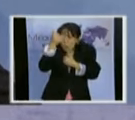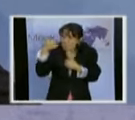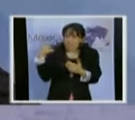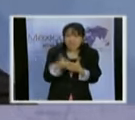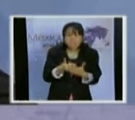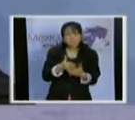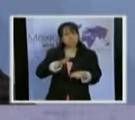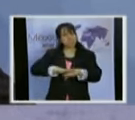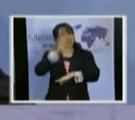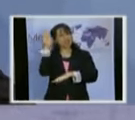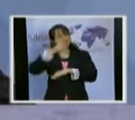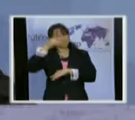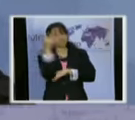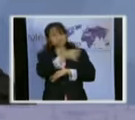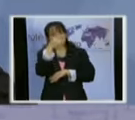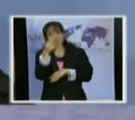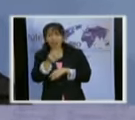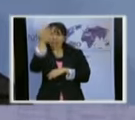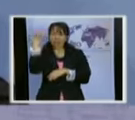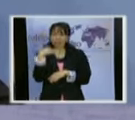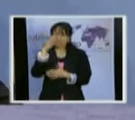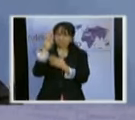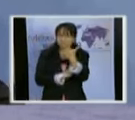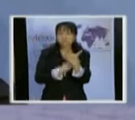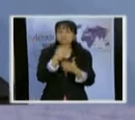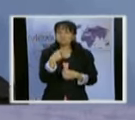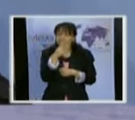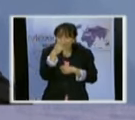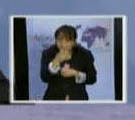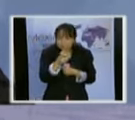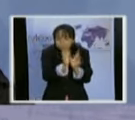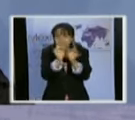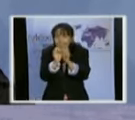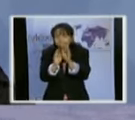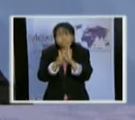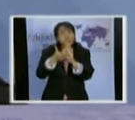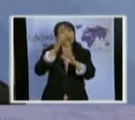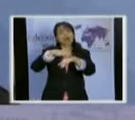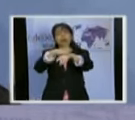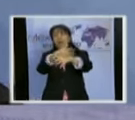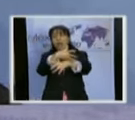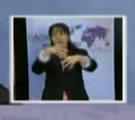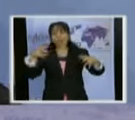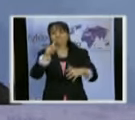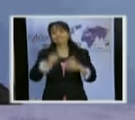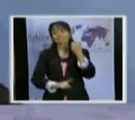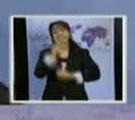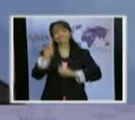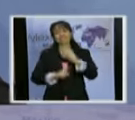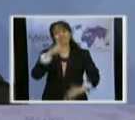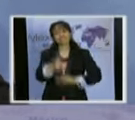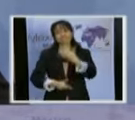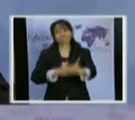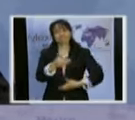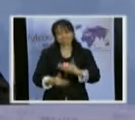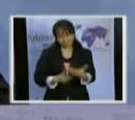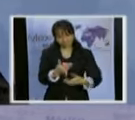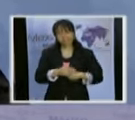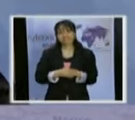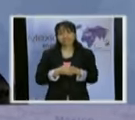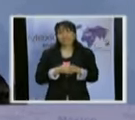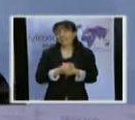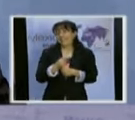ha generado muchísimos problemas y sigue sin resolver el problema del rezago habitacional de 1/3 de la población, un poco más de 1/3 de la